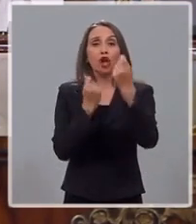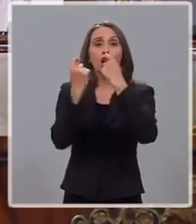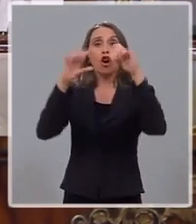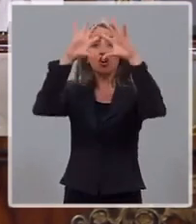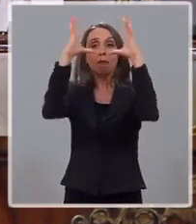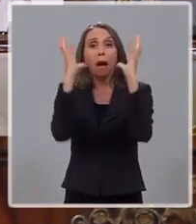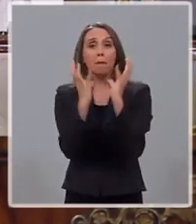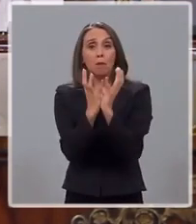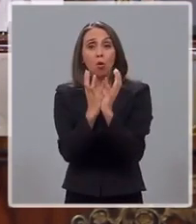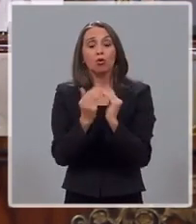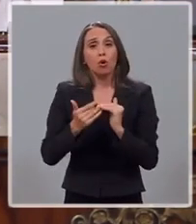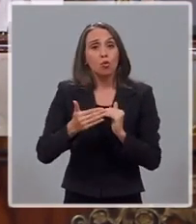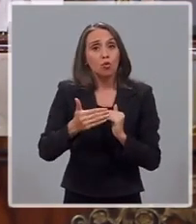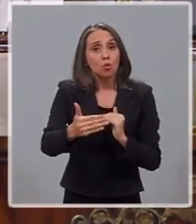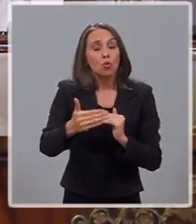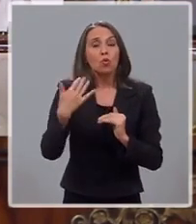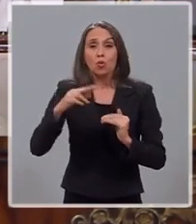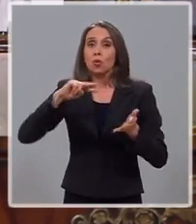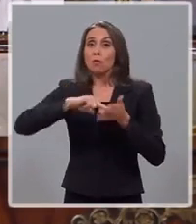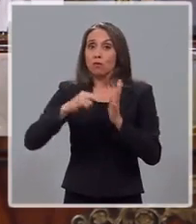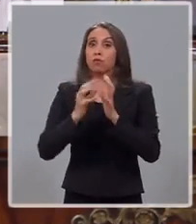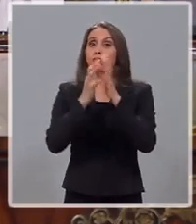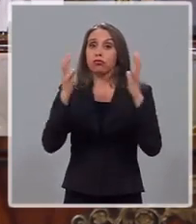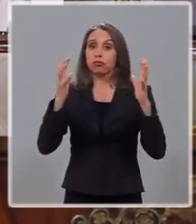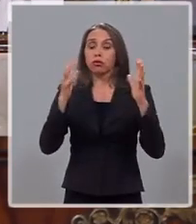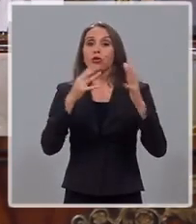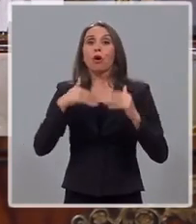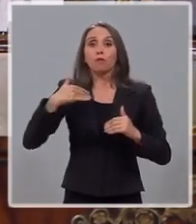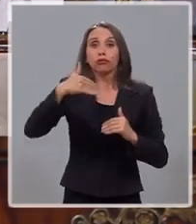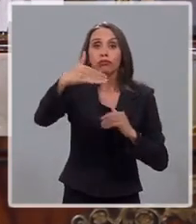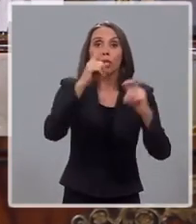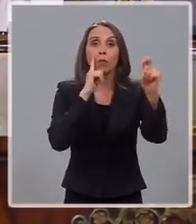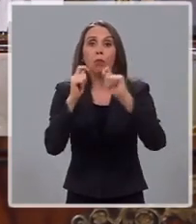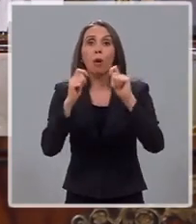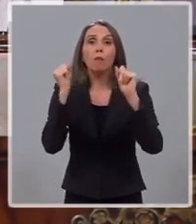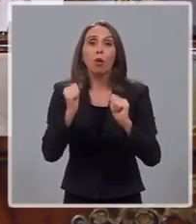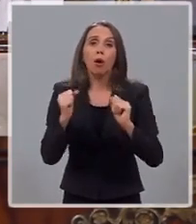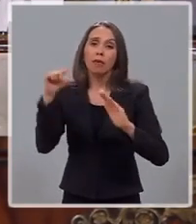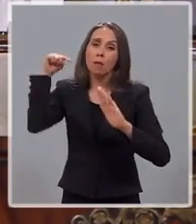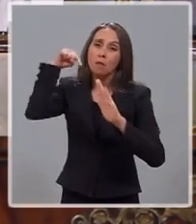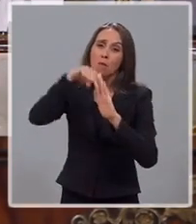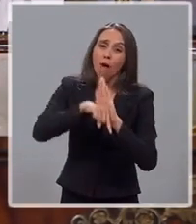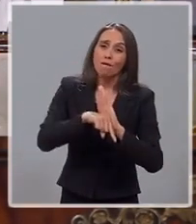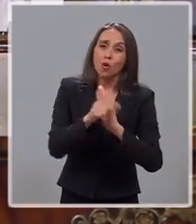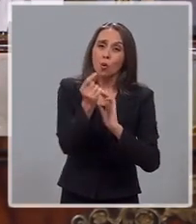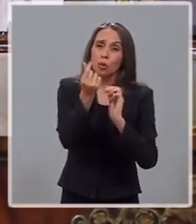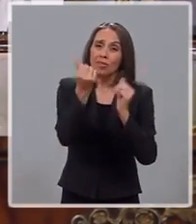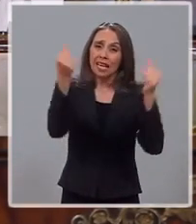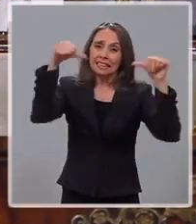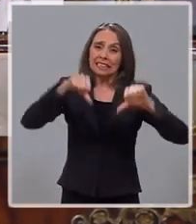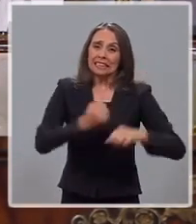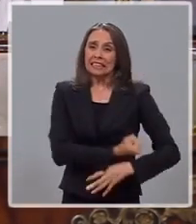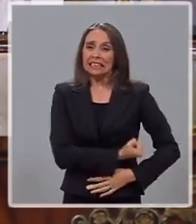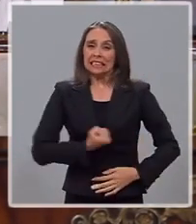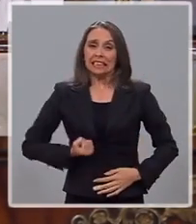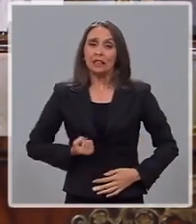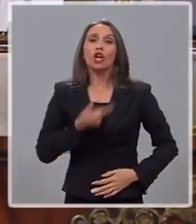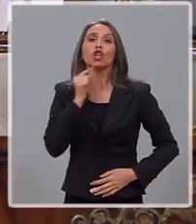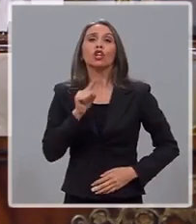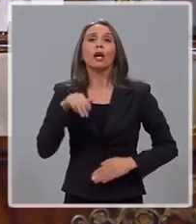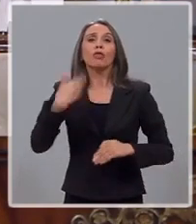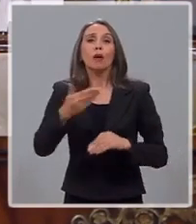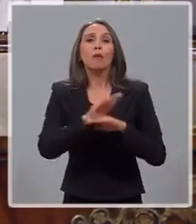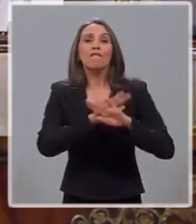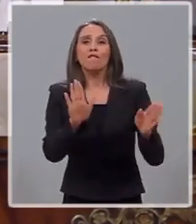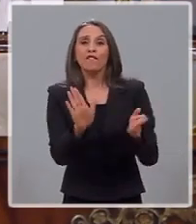enfrenta grandes nubarrones y muchos riesgos de una profunda recesión no queremos que después de esta